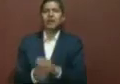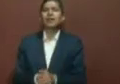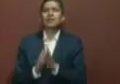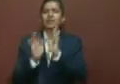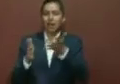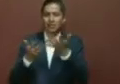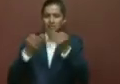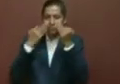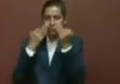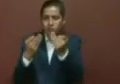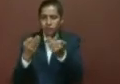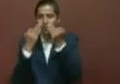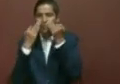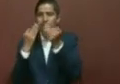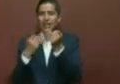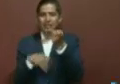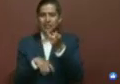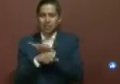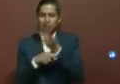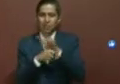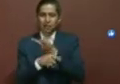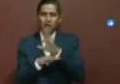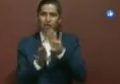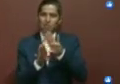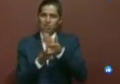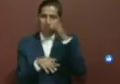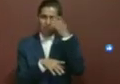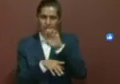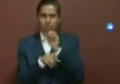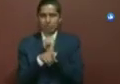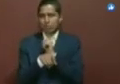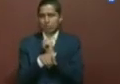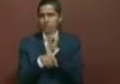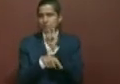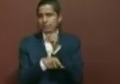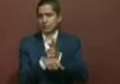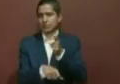muestreos. Lo que pasa es que ahí han estado sucediendo cosas extrañas en esa zona,